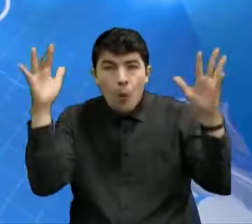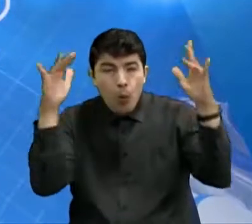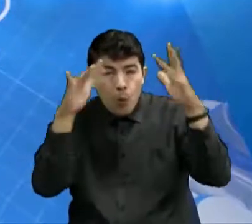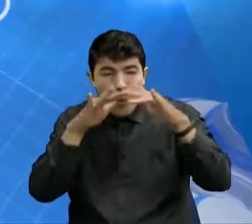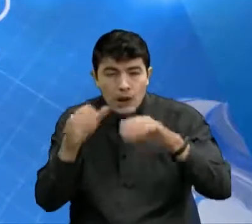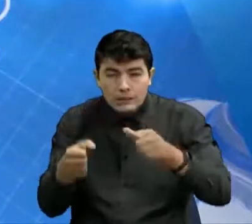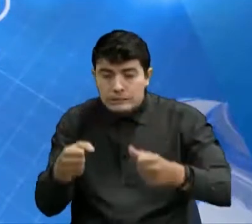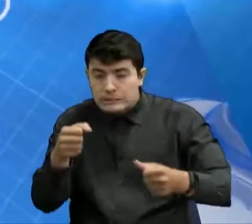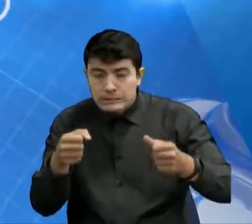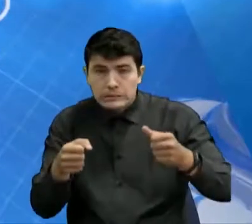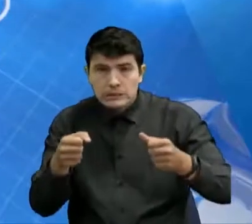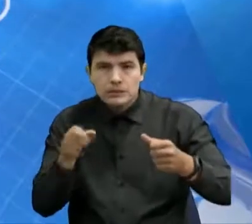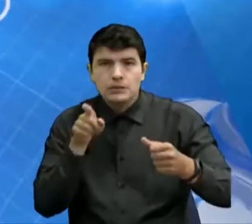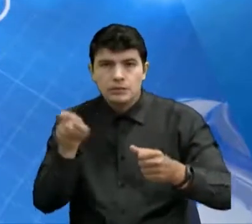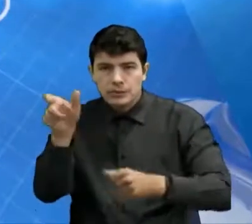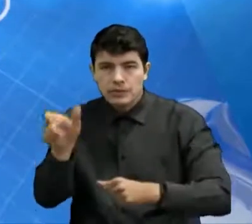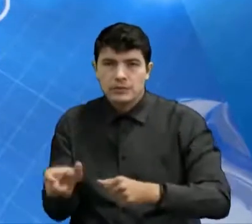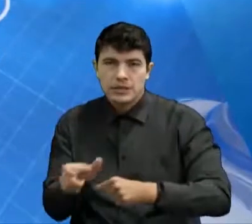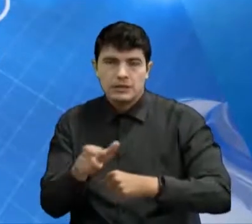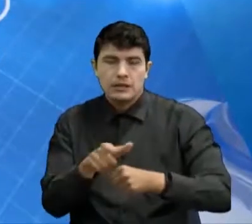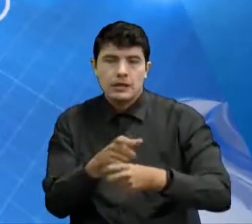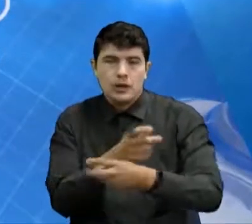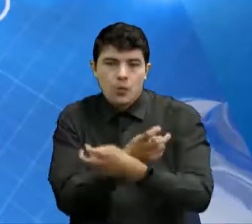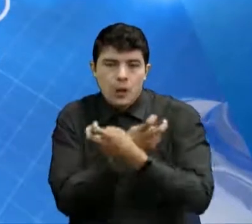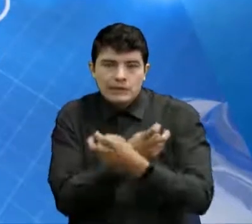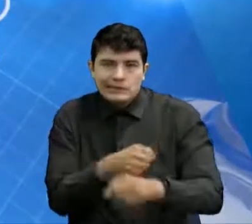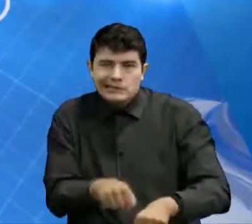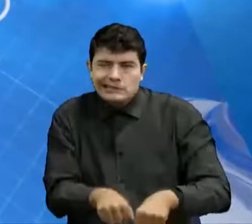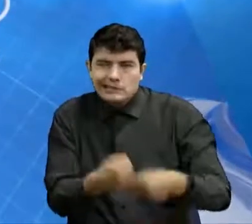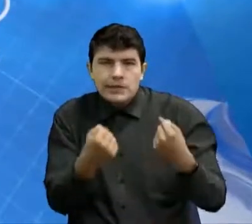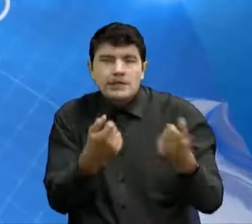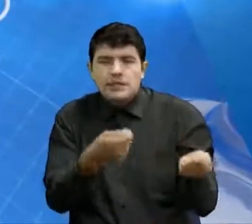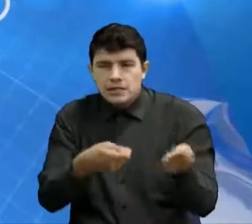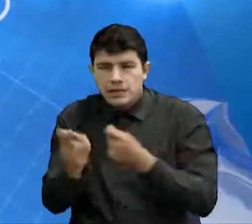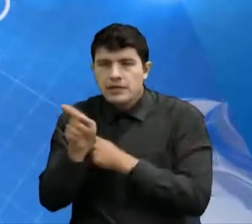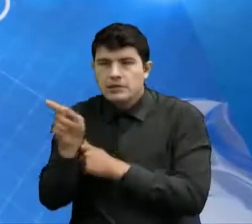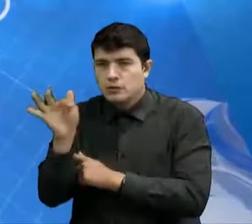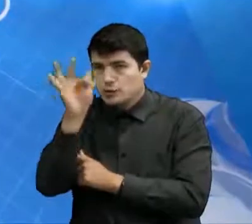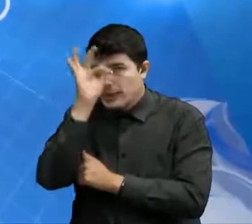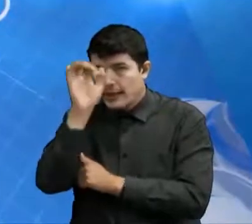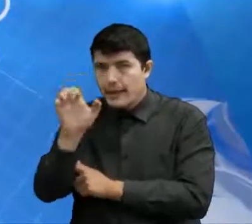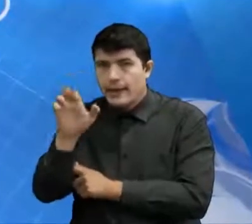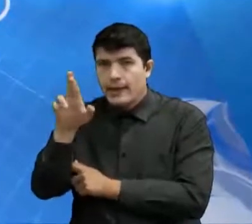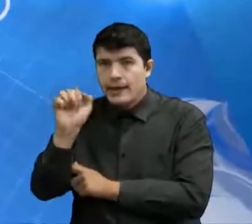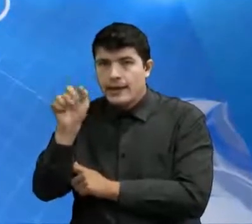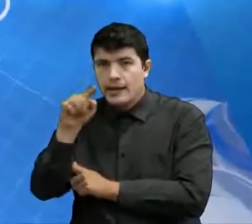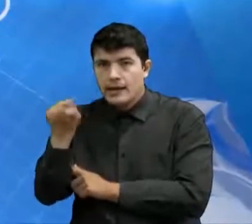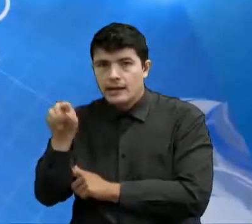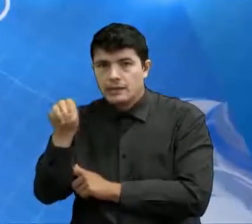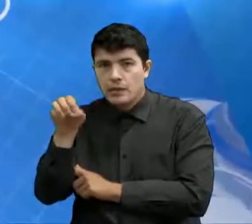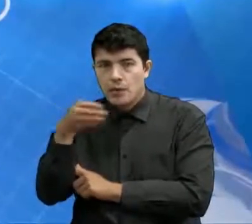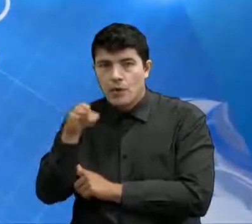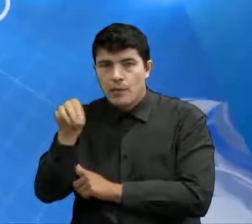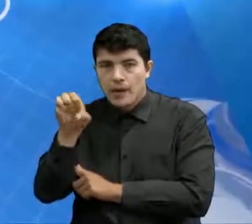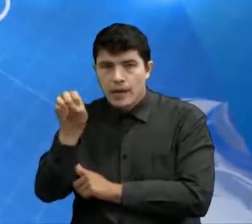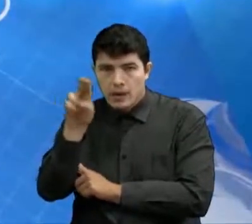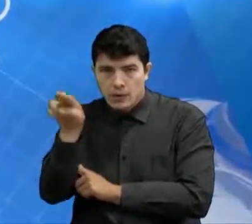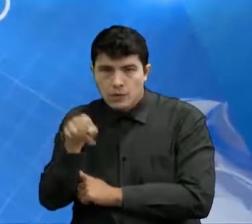transportador de carbón sufrió fracturas y está siendo atendido en el hospital Erasmo Meos en la ciudad de Cúcuta.